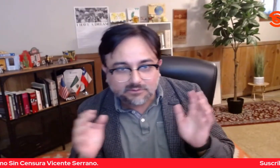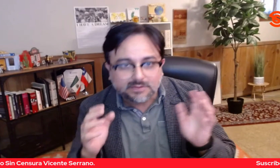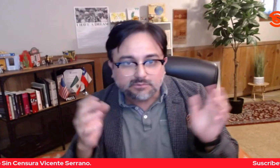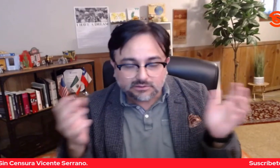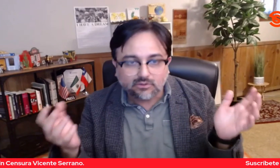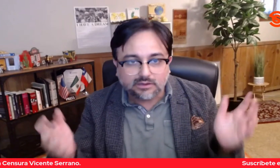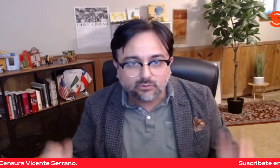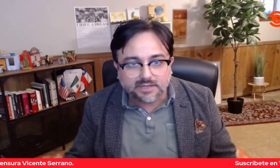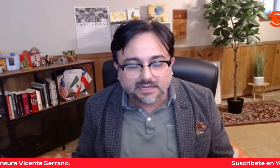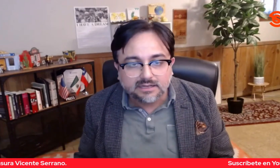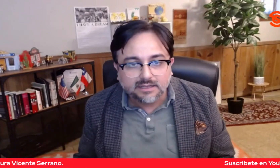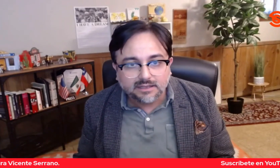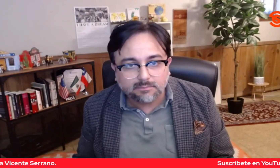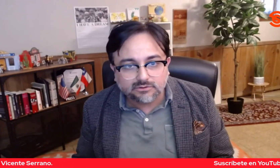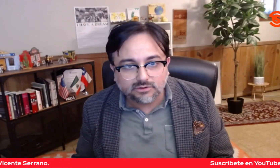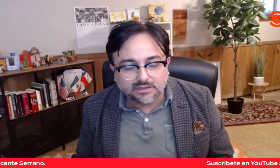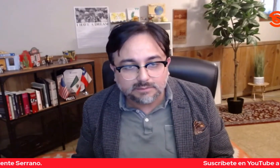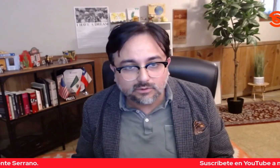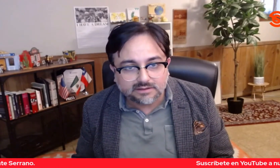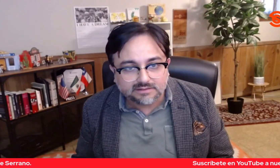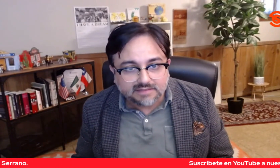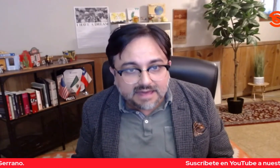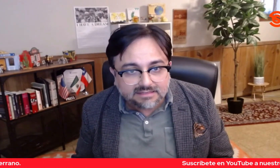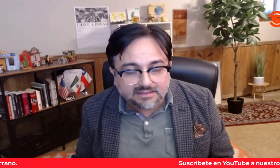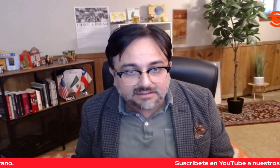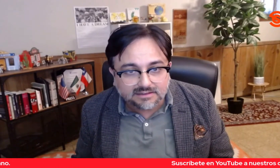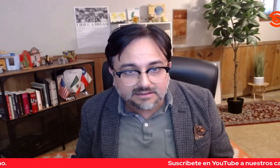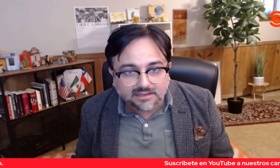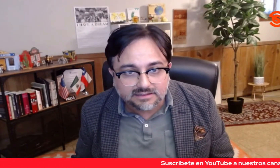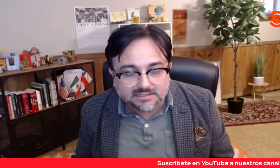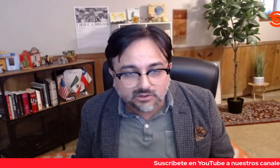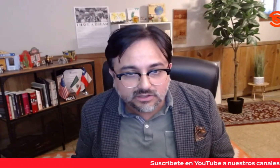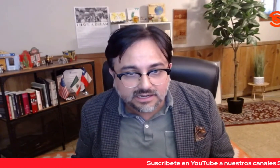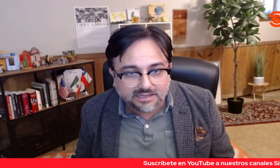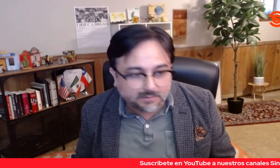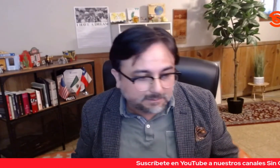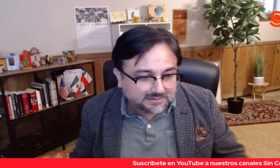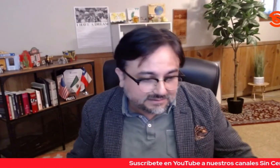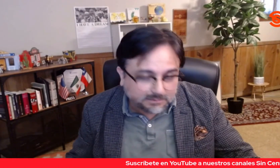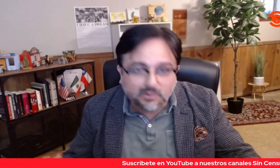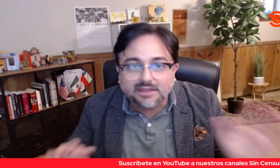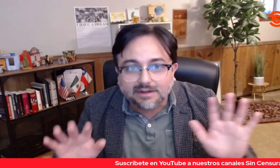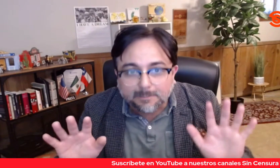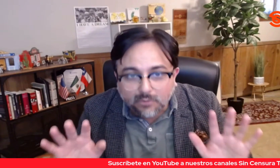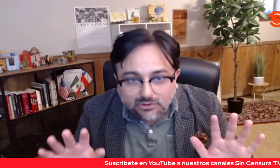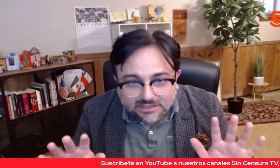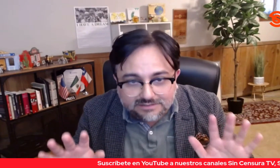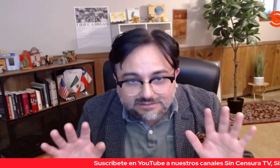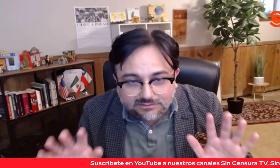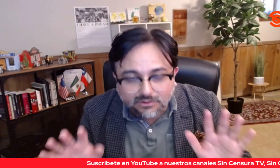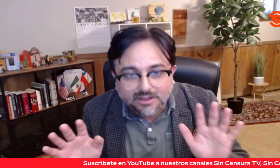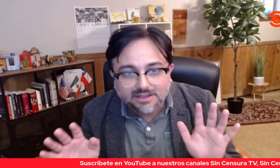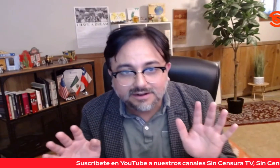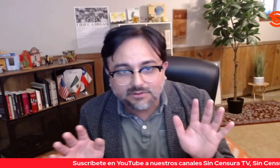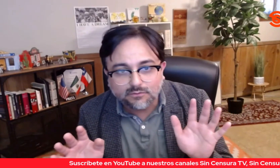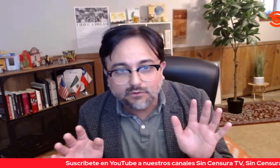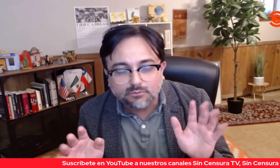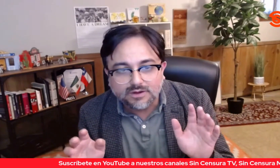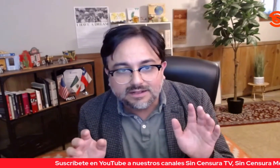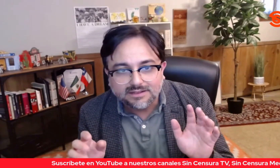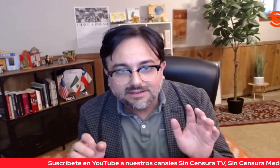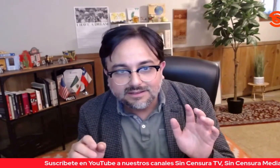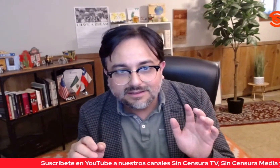penal que le veo es que pues en todo caso hubieran personas menores de edad en dicha orgía en la que habría participado y que reporta, insisto,